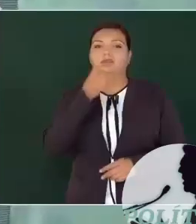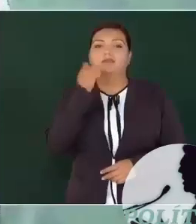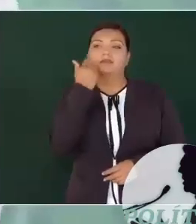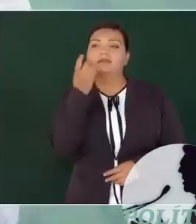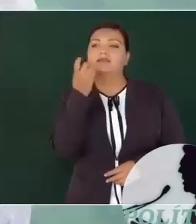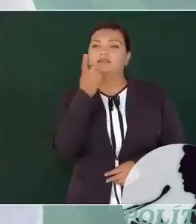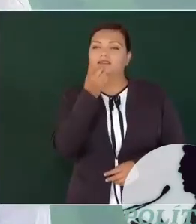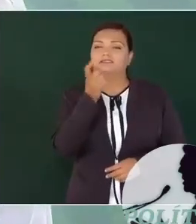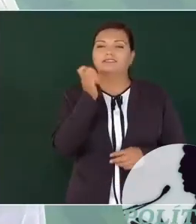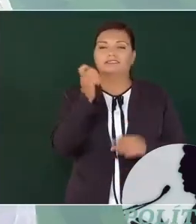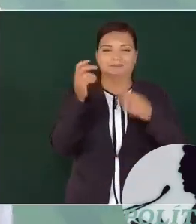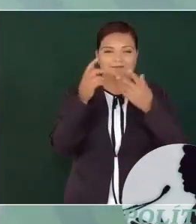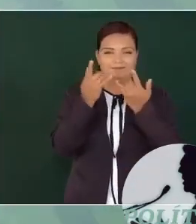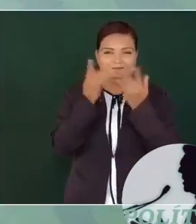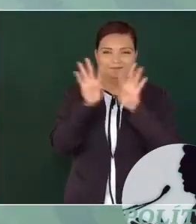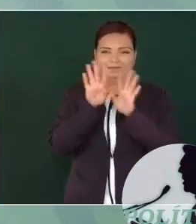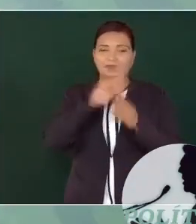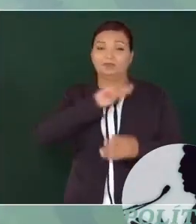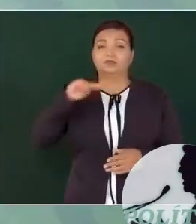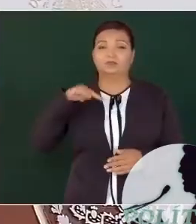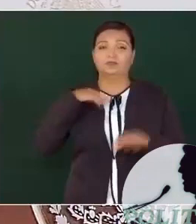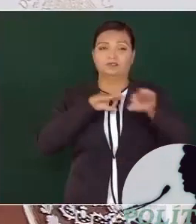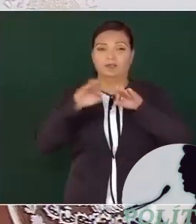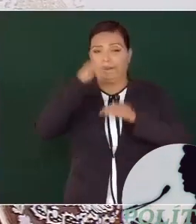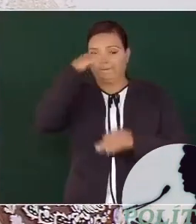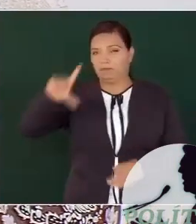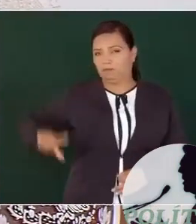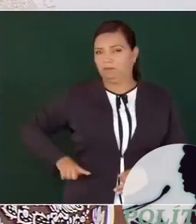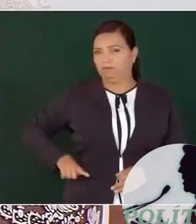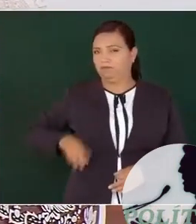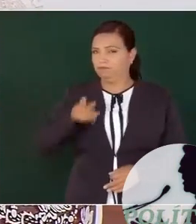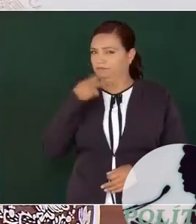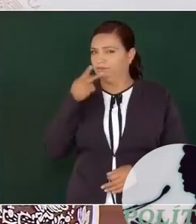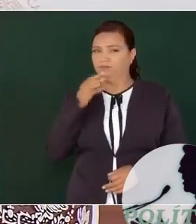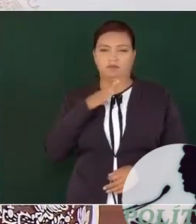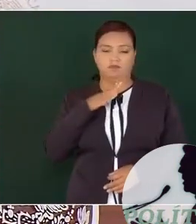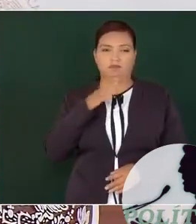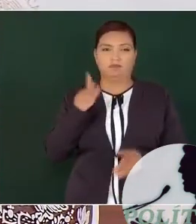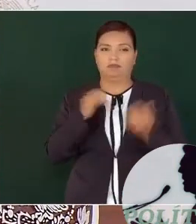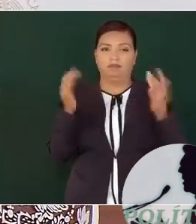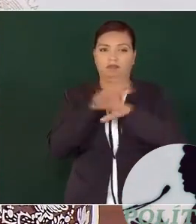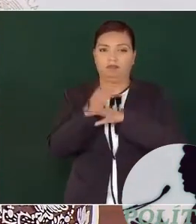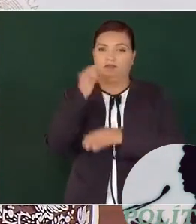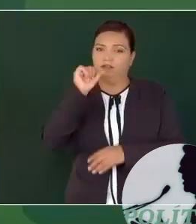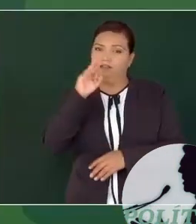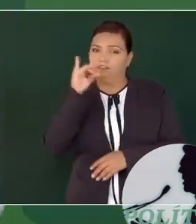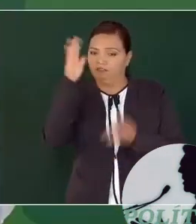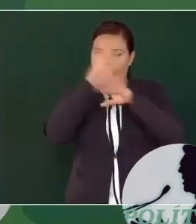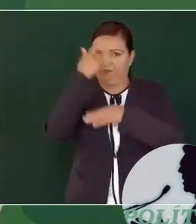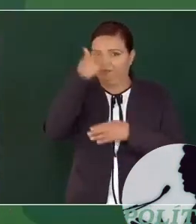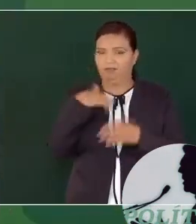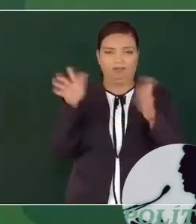quiere decir que nosotros trabajamos para el gobierno, ya cuando está disfrazado de AFI? No, no